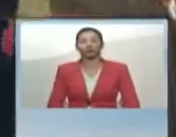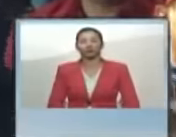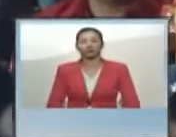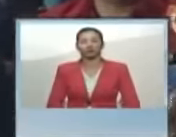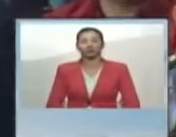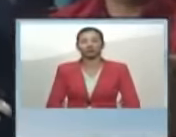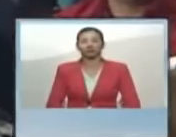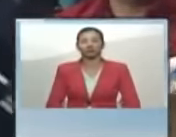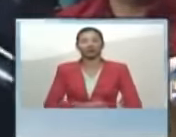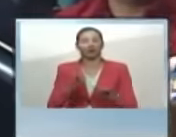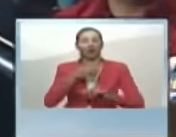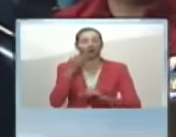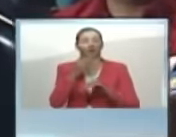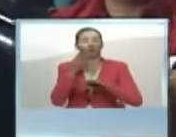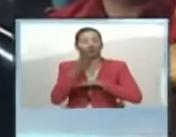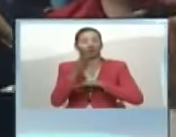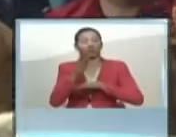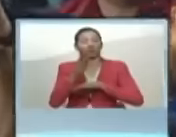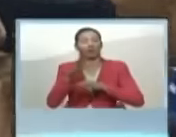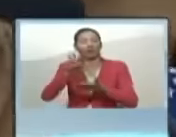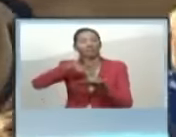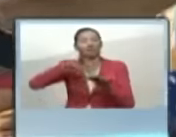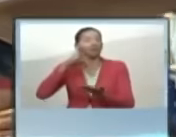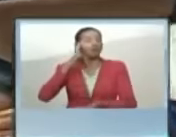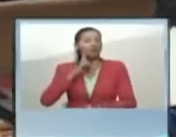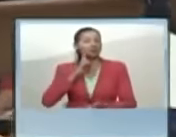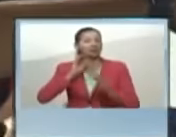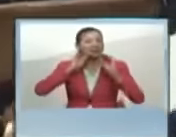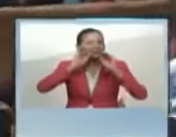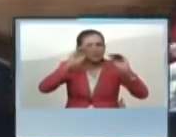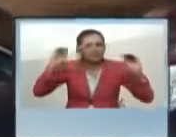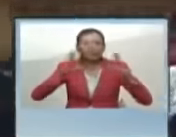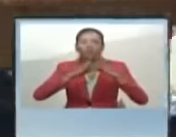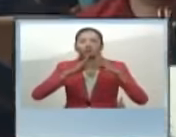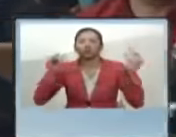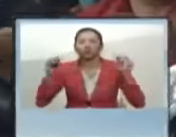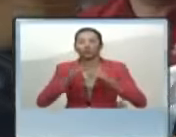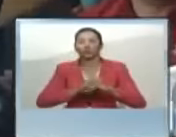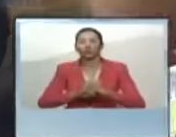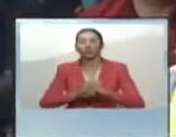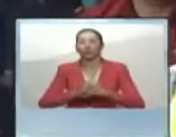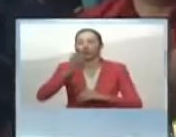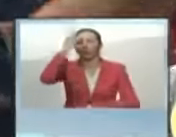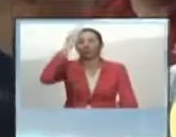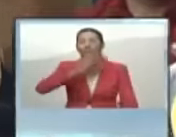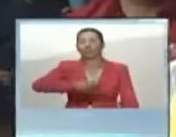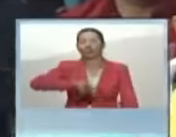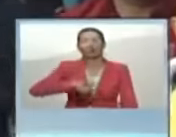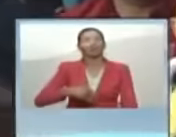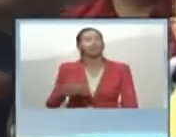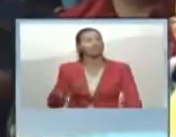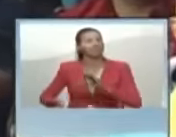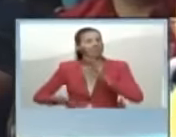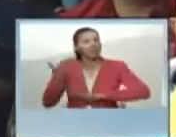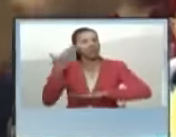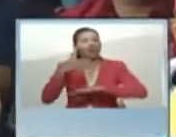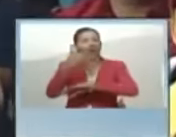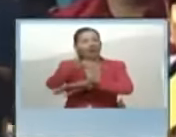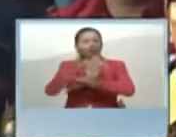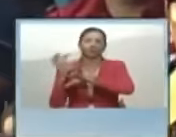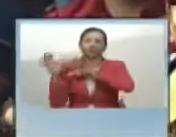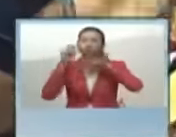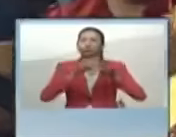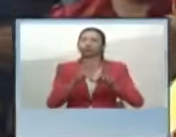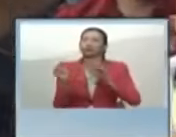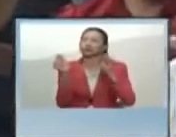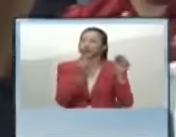el primer diagnóstico. Nos fuimos para las plazas Bolívar y los convocamos a todas y a todos, compañeros de todos los consejos. Vamos a tomar las plazas Bolívar en un debate